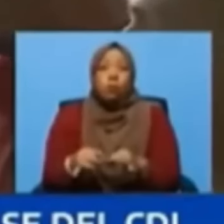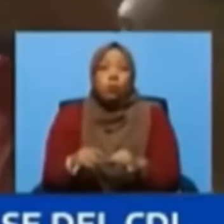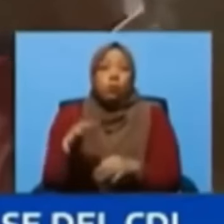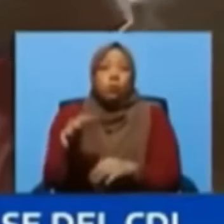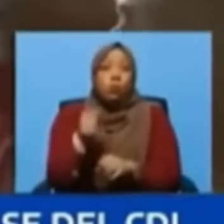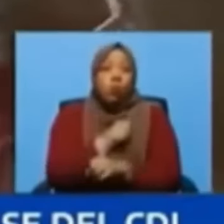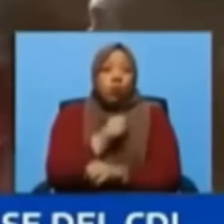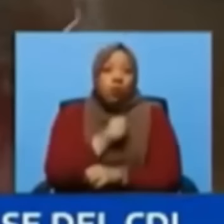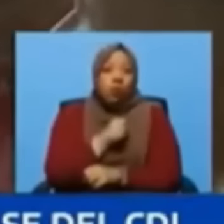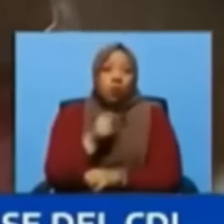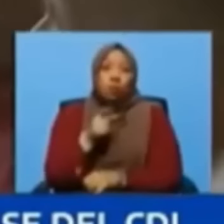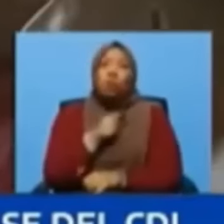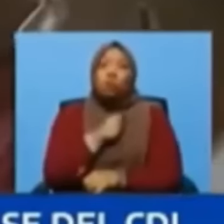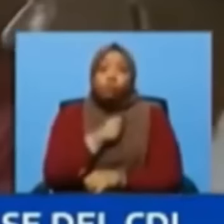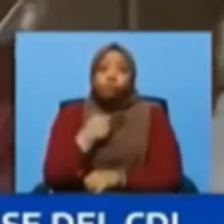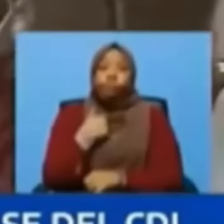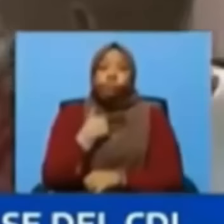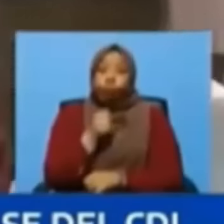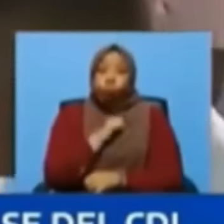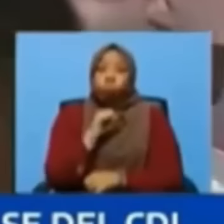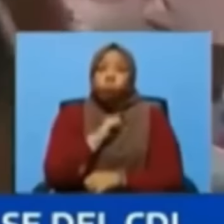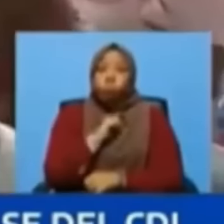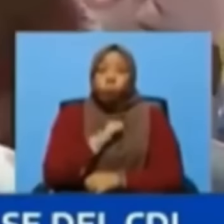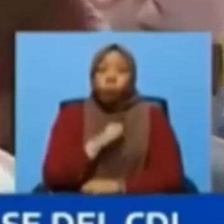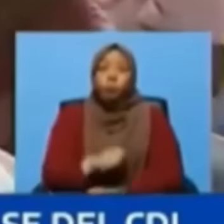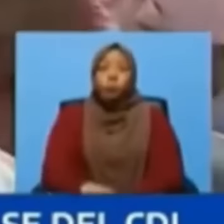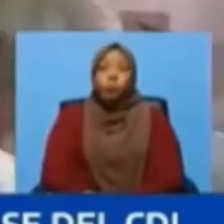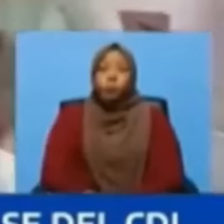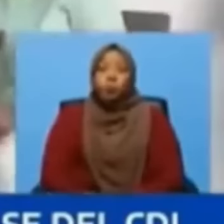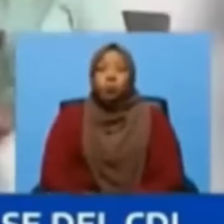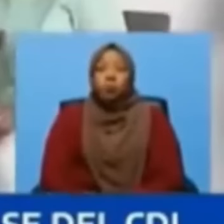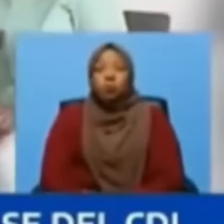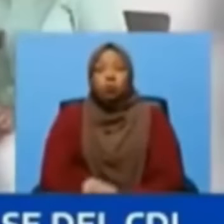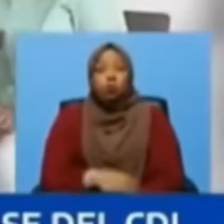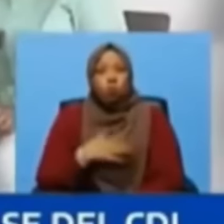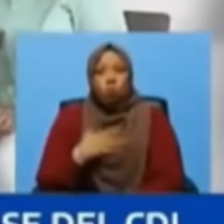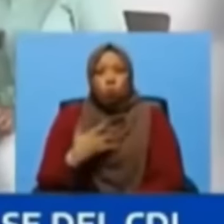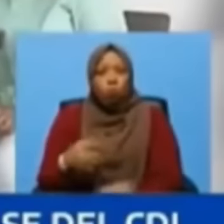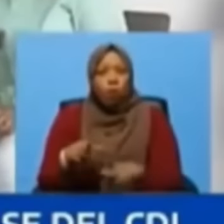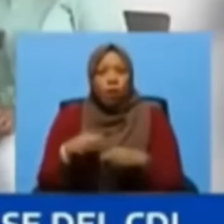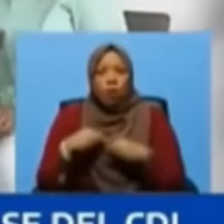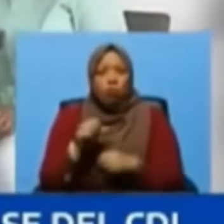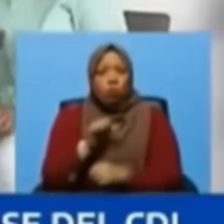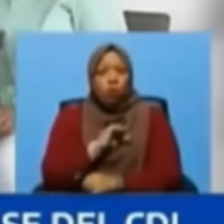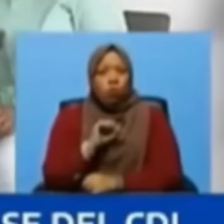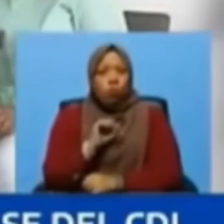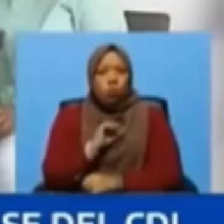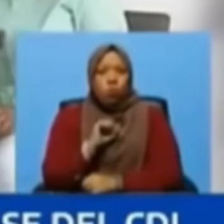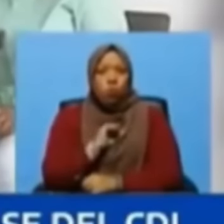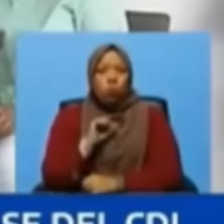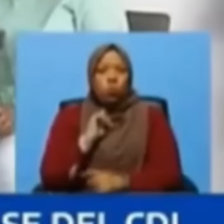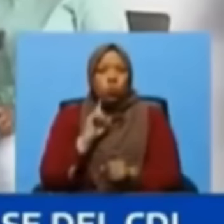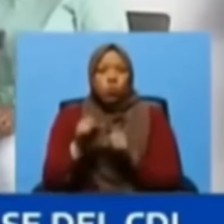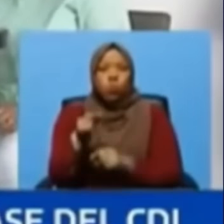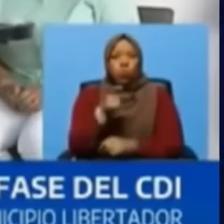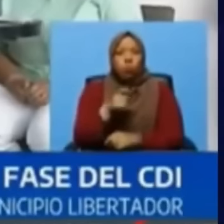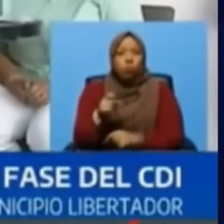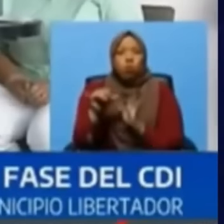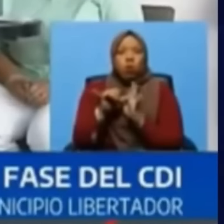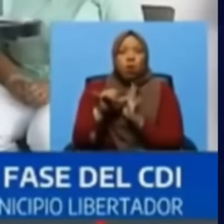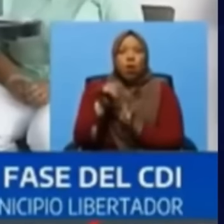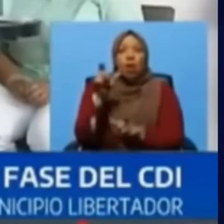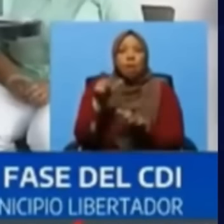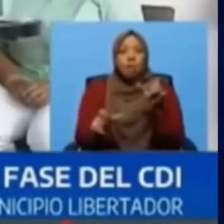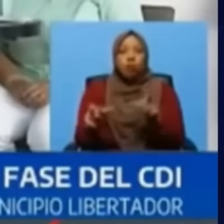se asustó uno no debe asustarse uno tiene que buscar al vecino a la